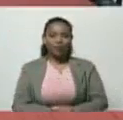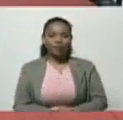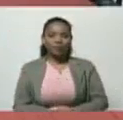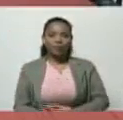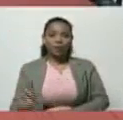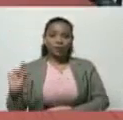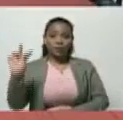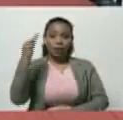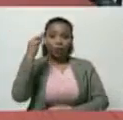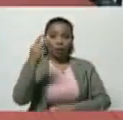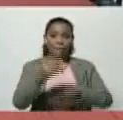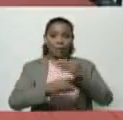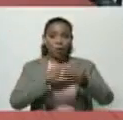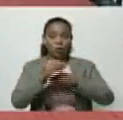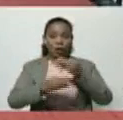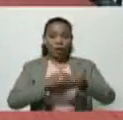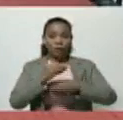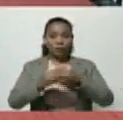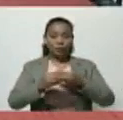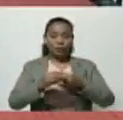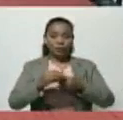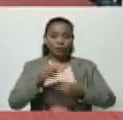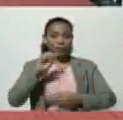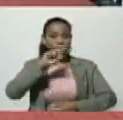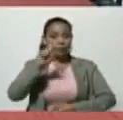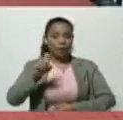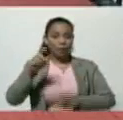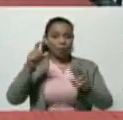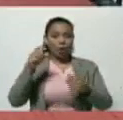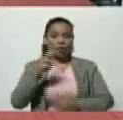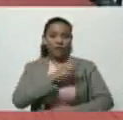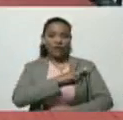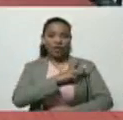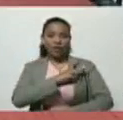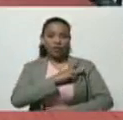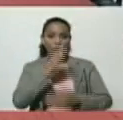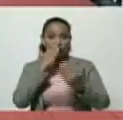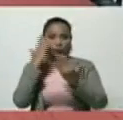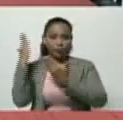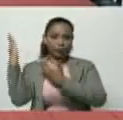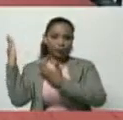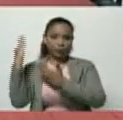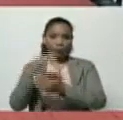segunda pregunta la realiza Liz Flores por Venevisión.